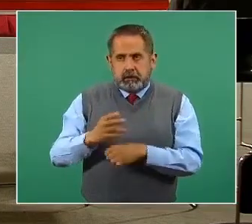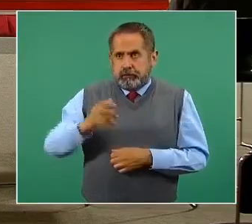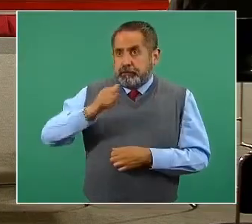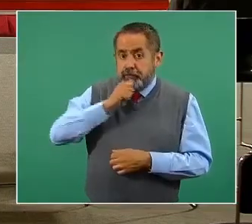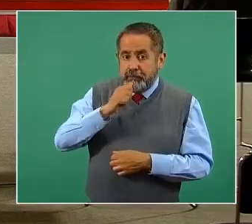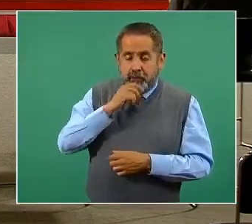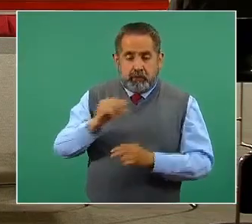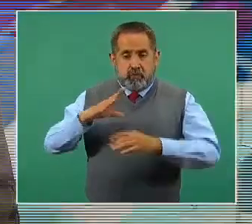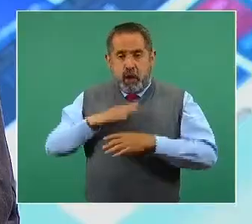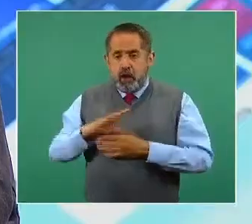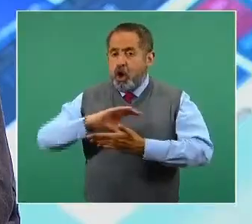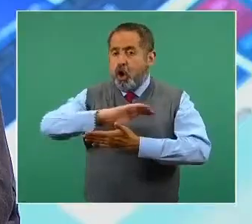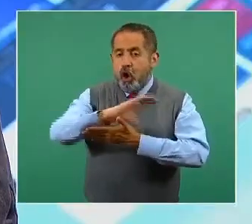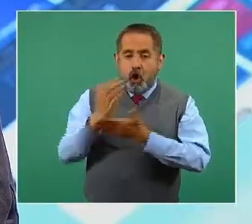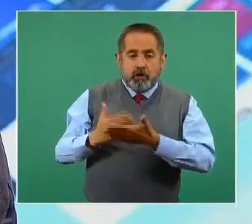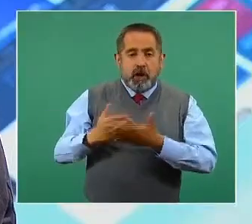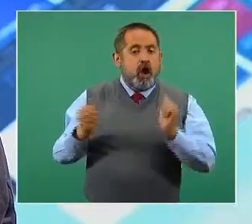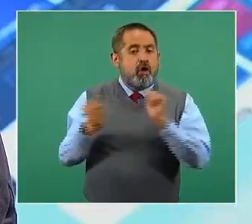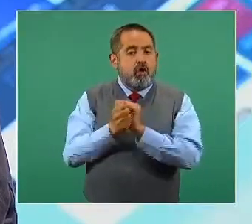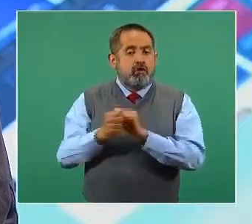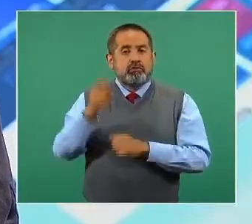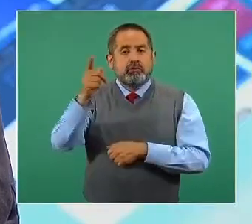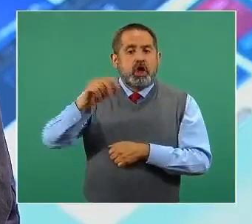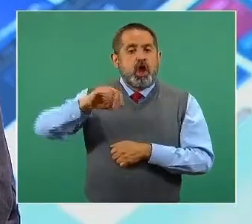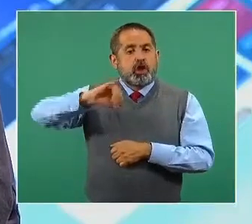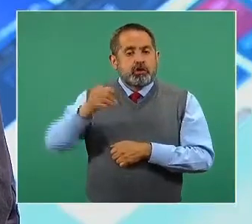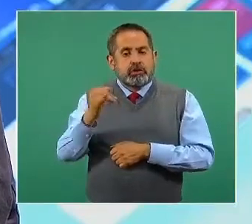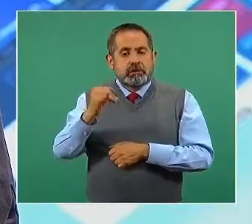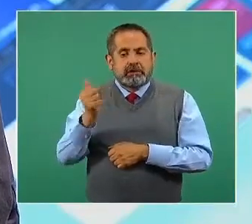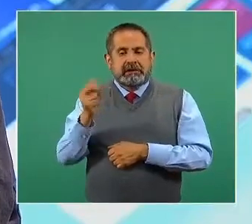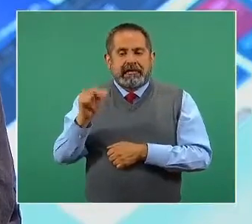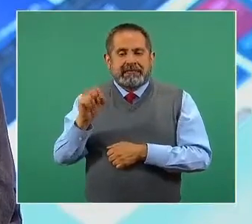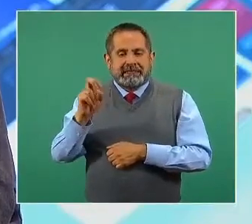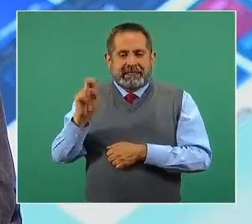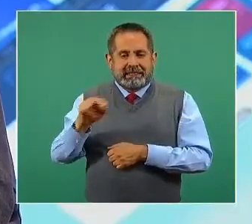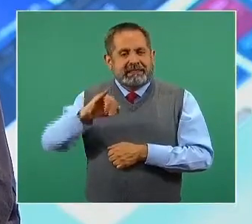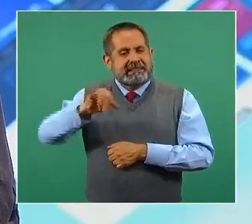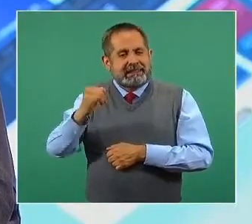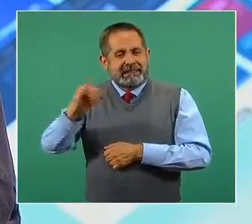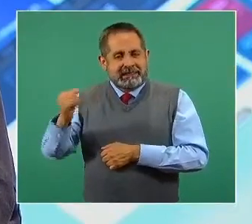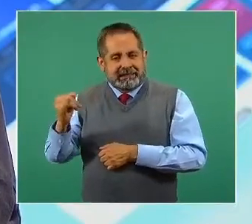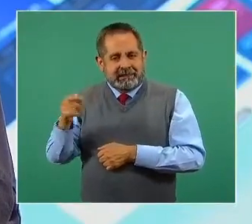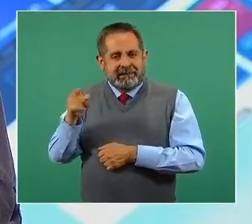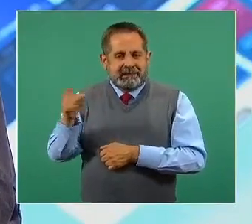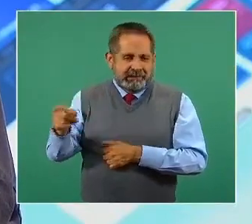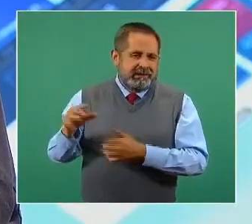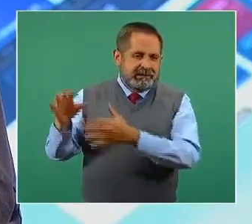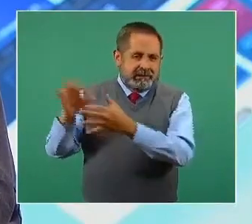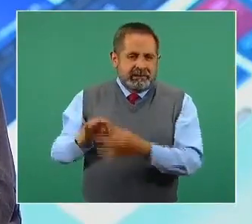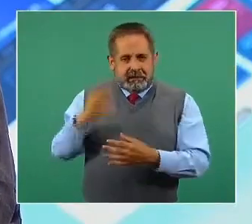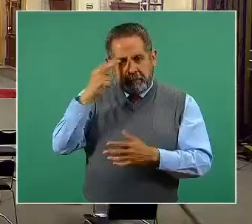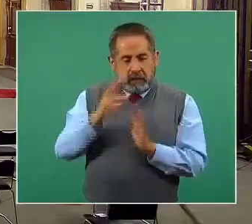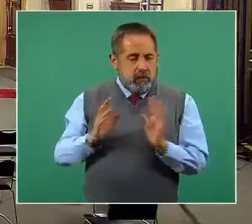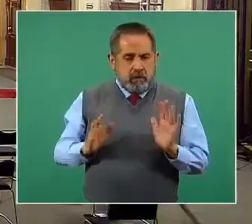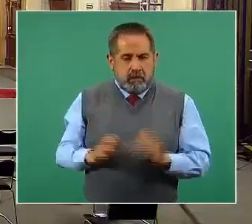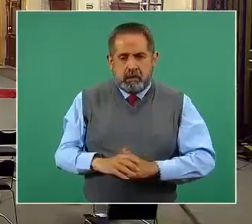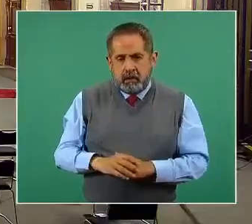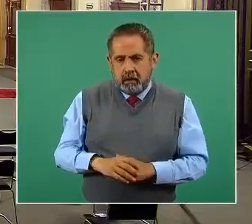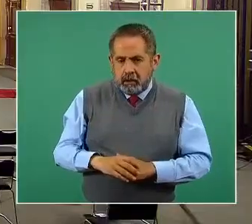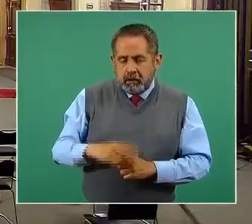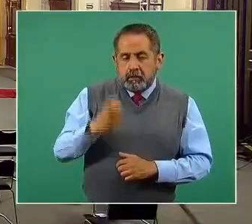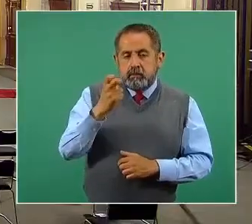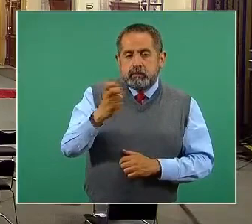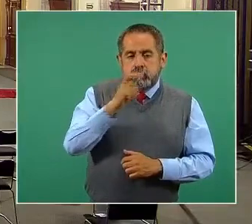momento ningún contrato con Johnson & Johnson, con Janssen Sillag, que es el representante en México. Entonces,